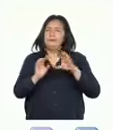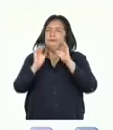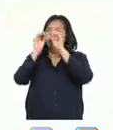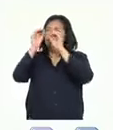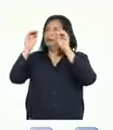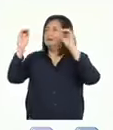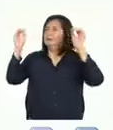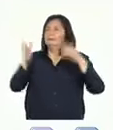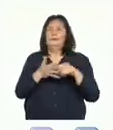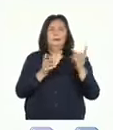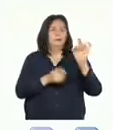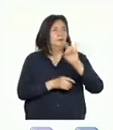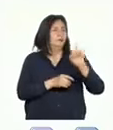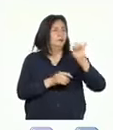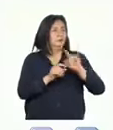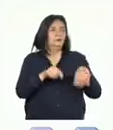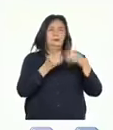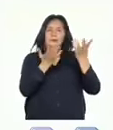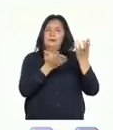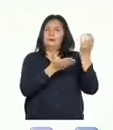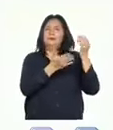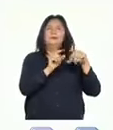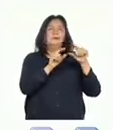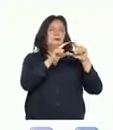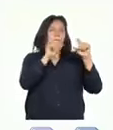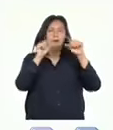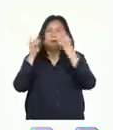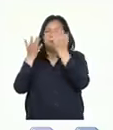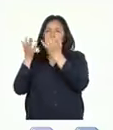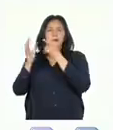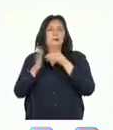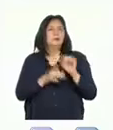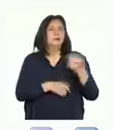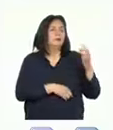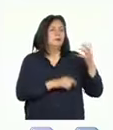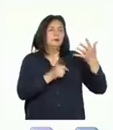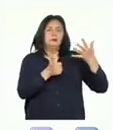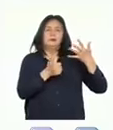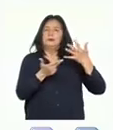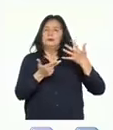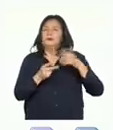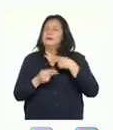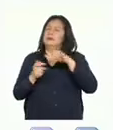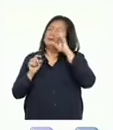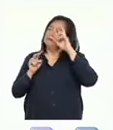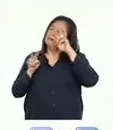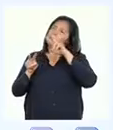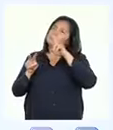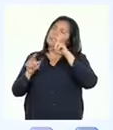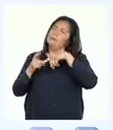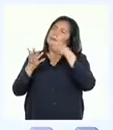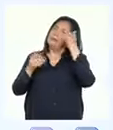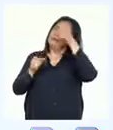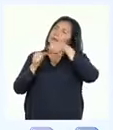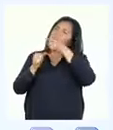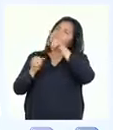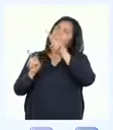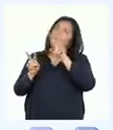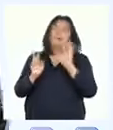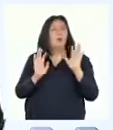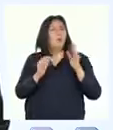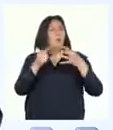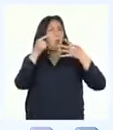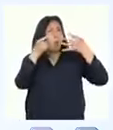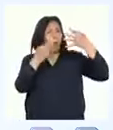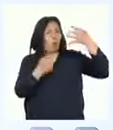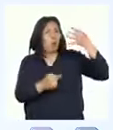decoraciones usando patrones geométricos y apreciamos una obra artística que recordamos. ¡Wow! Hemos hecho